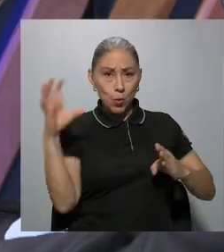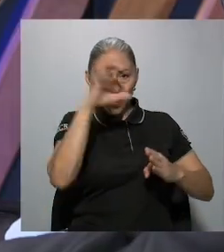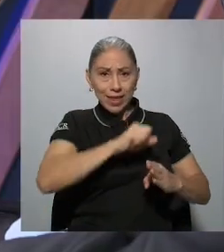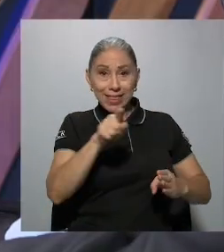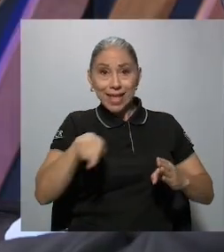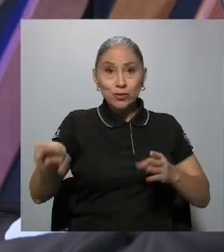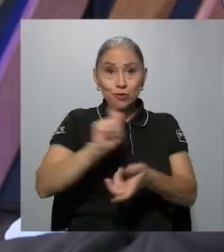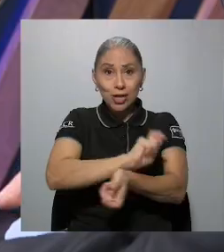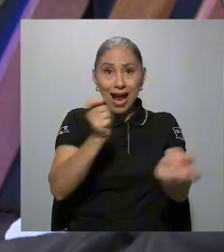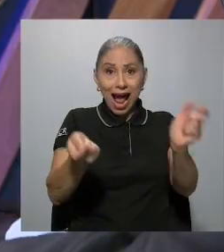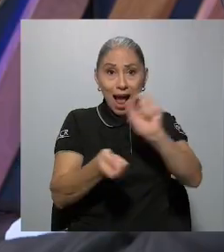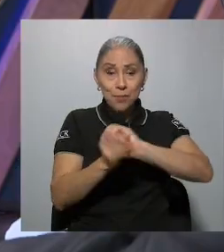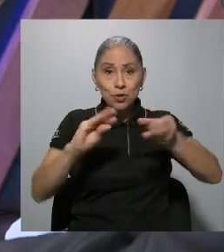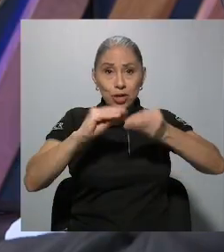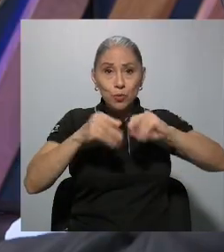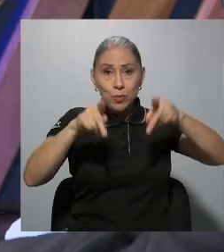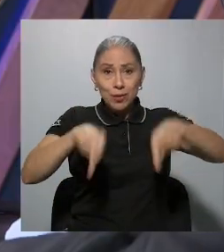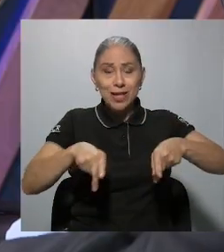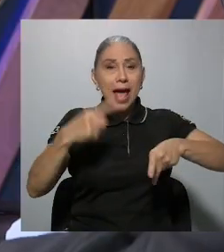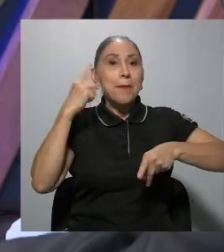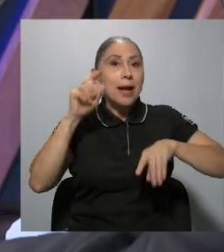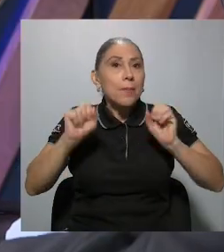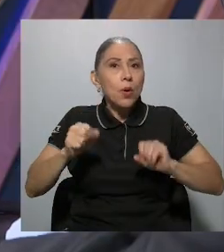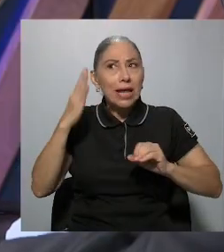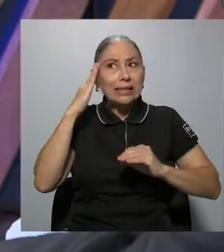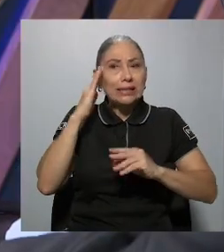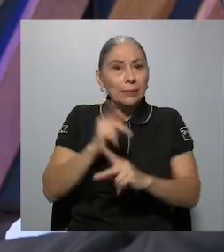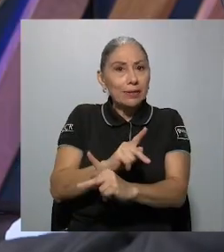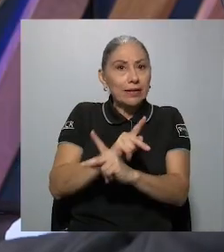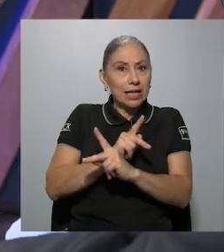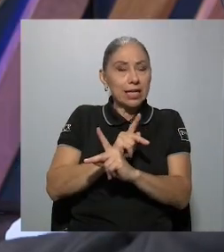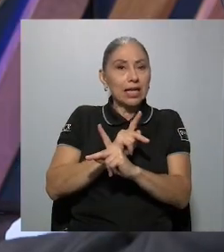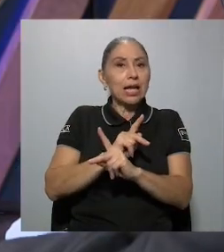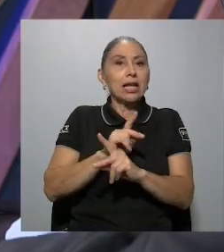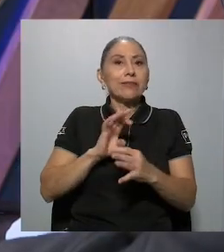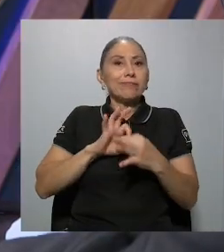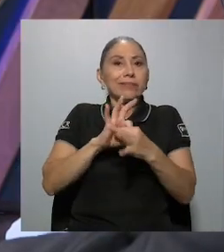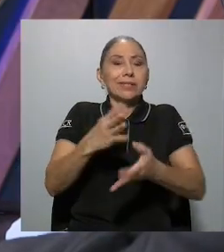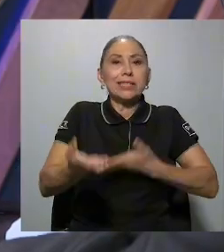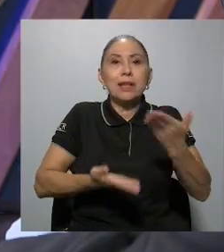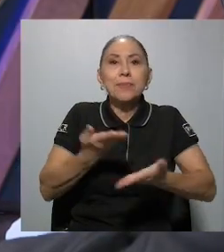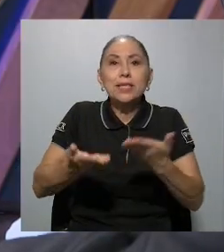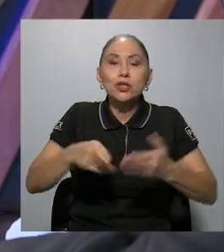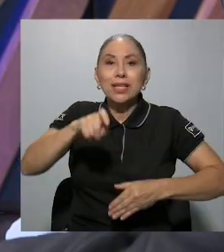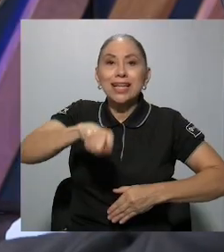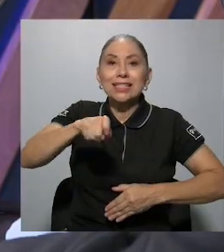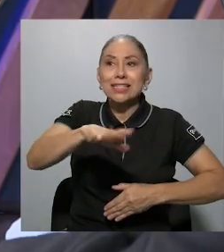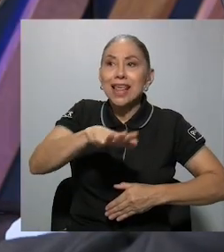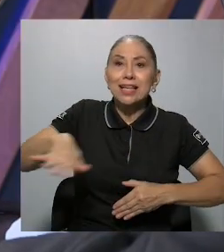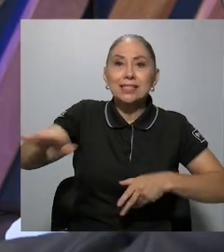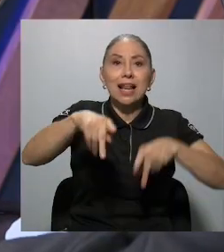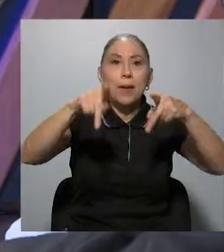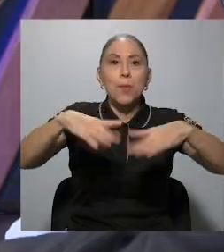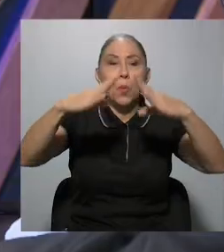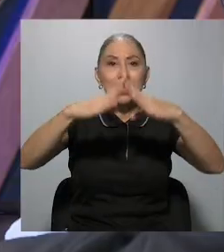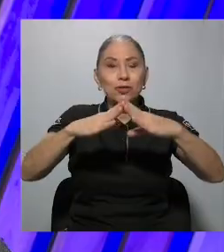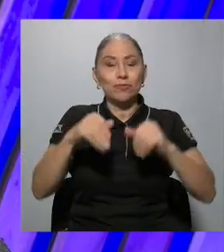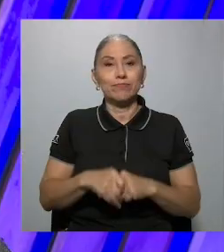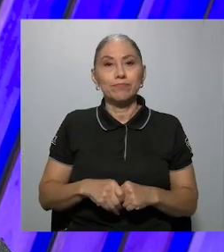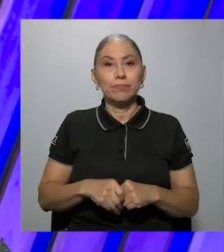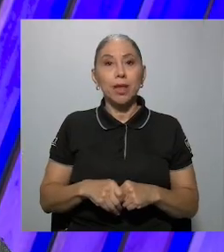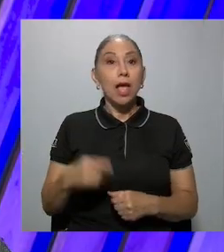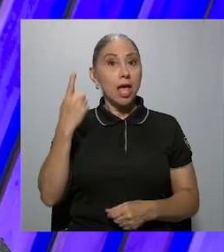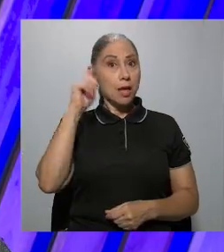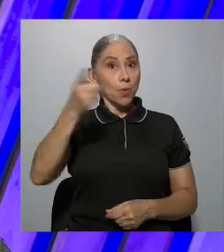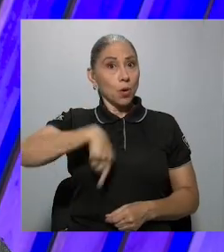en la población para tomar previsiones de los servicios y necesidades de su población. Bueno,